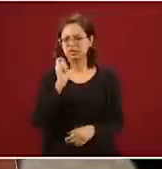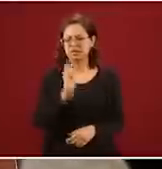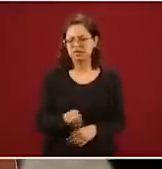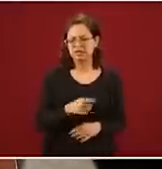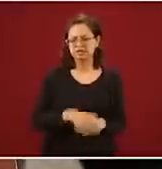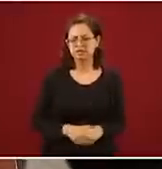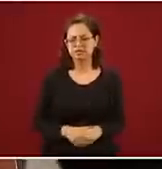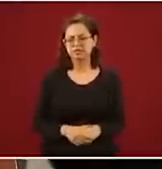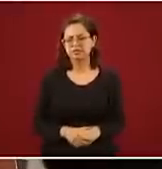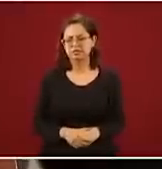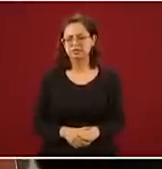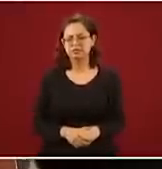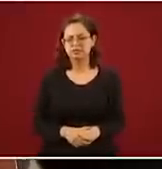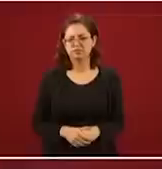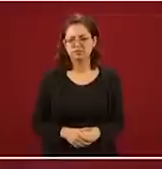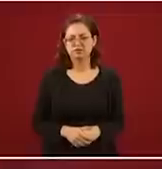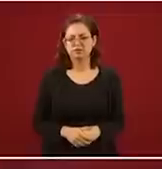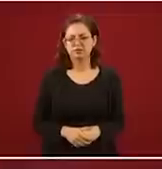Sí.